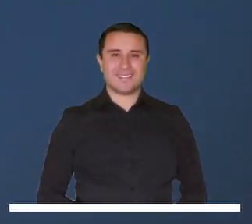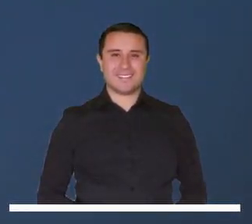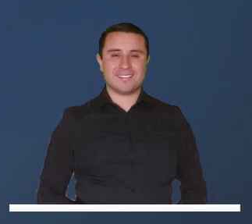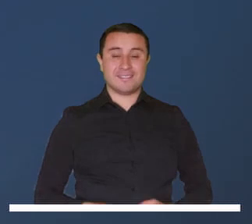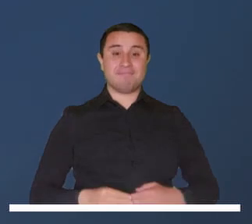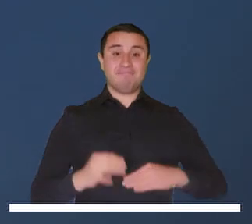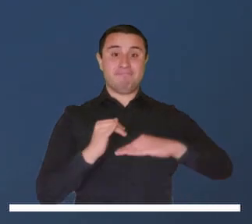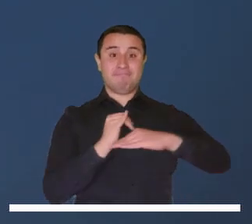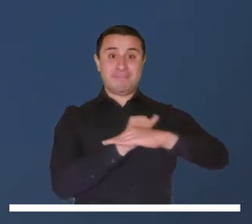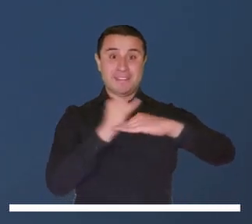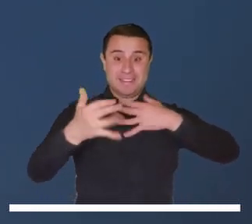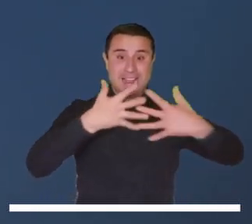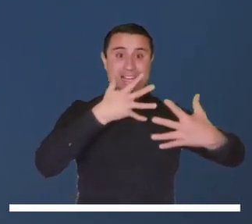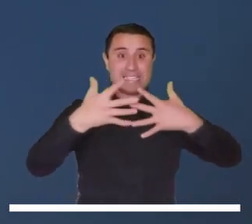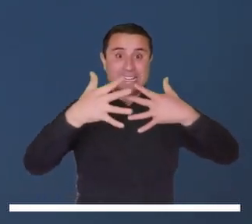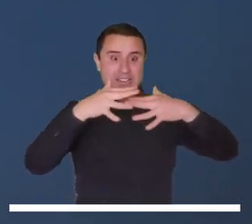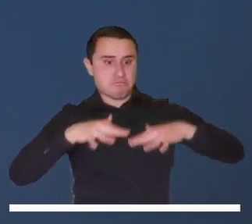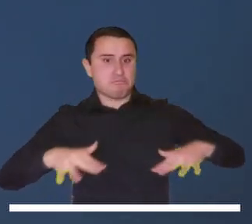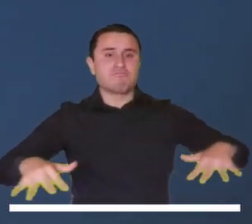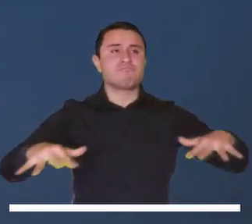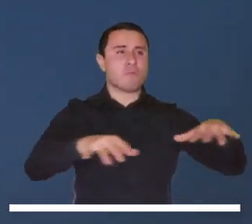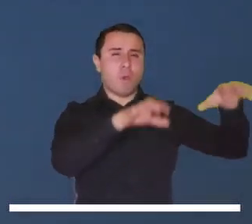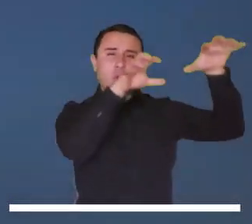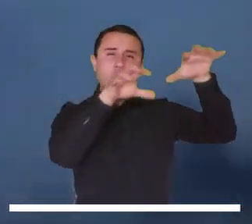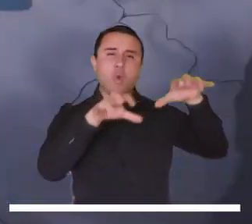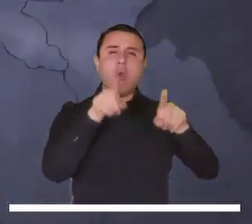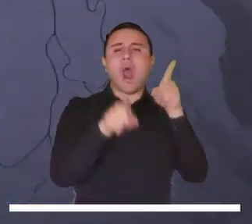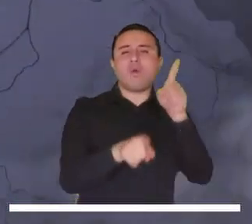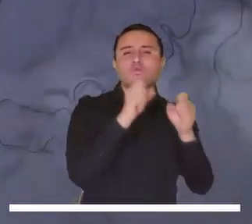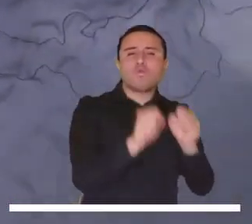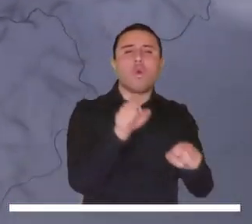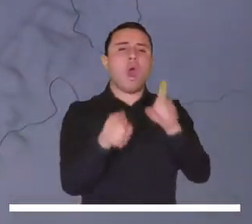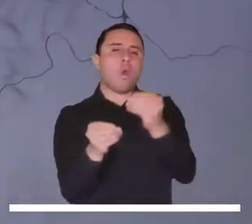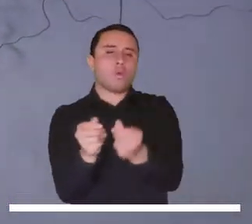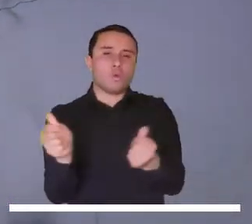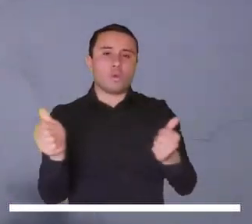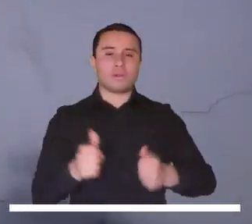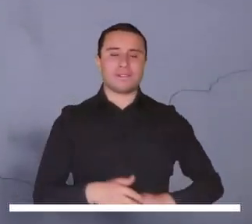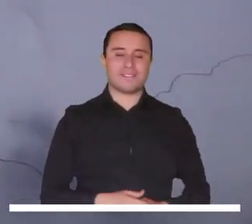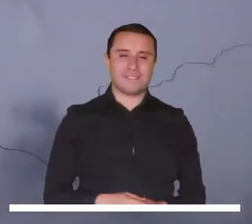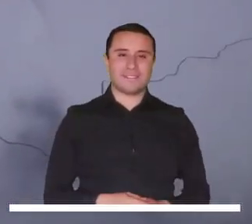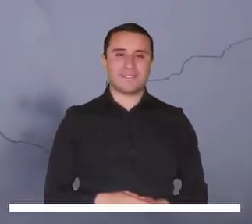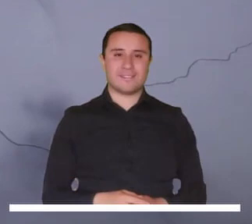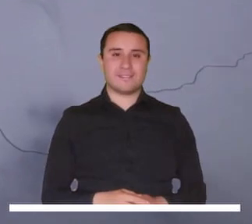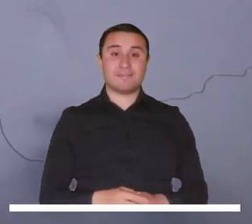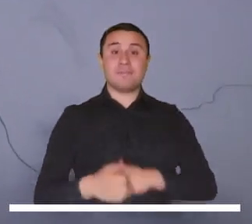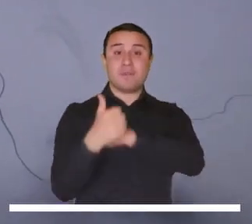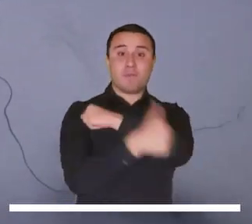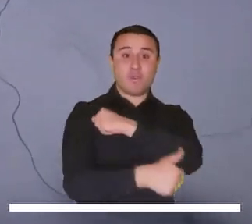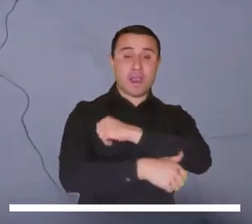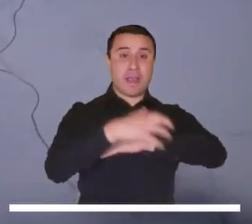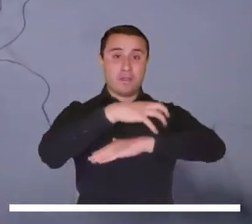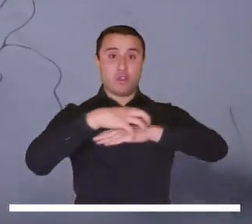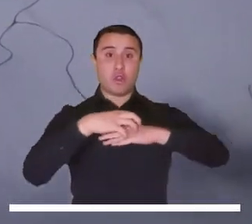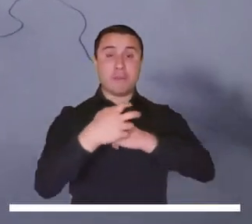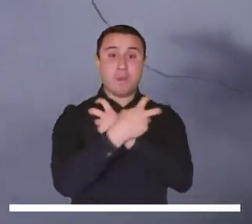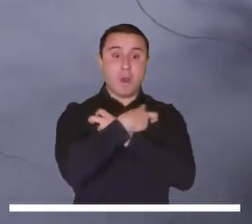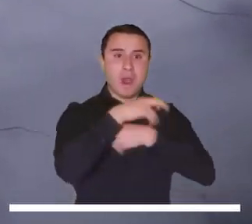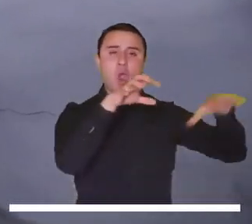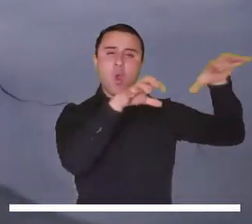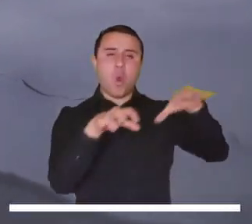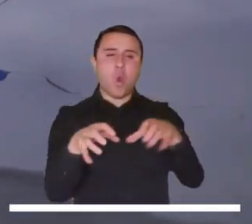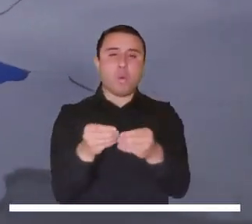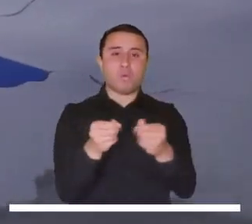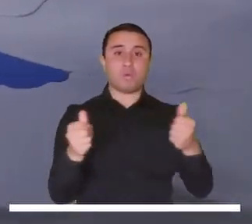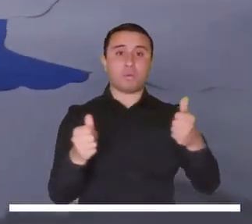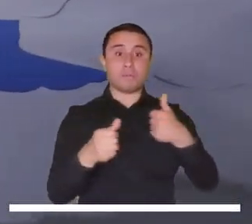En San Andrés y Providencia, lloviznas intermitentes en el área. Lloviznas o lluvias ligeras en Boyacá, Tolima y Huila. En